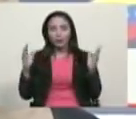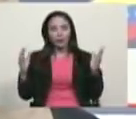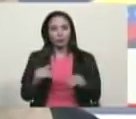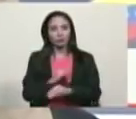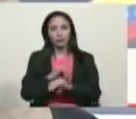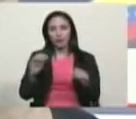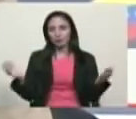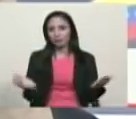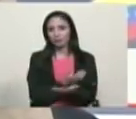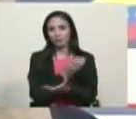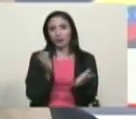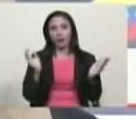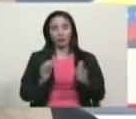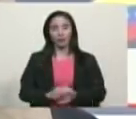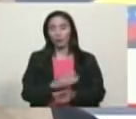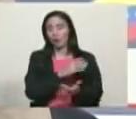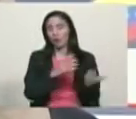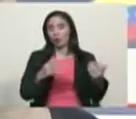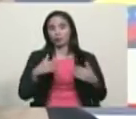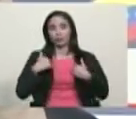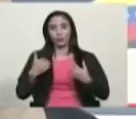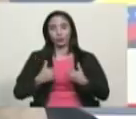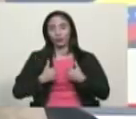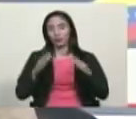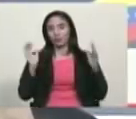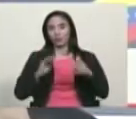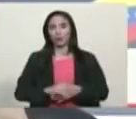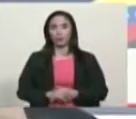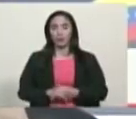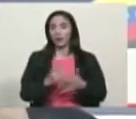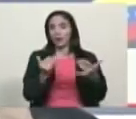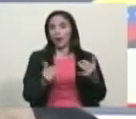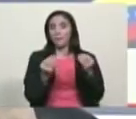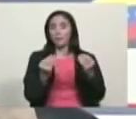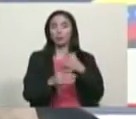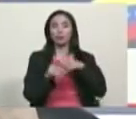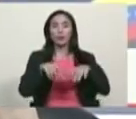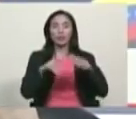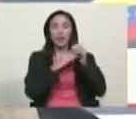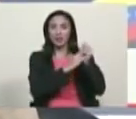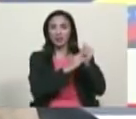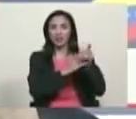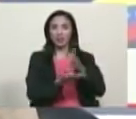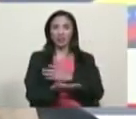bueno, vivirá momentos hostiles, como le toca vivir a muchos líderes.